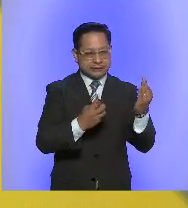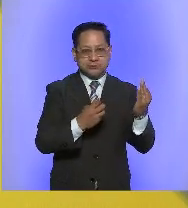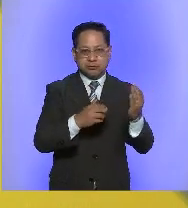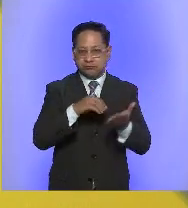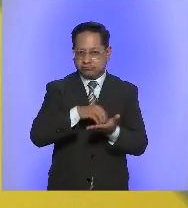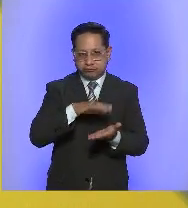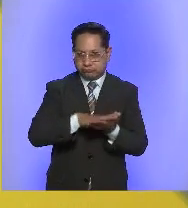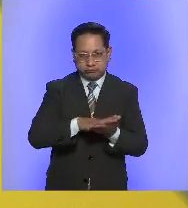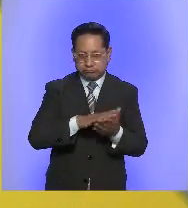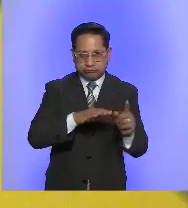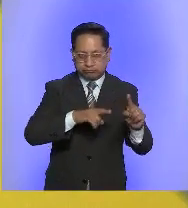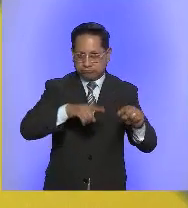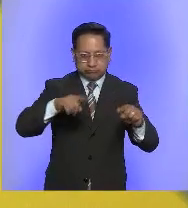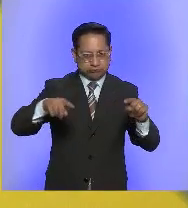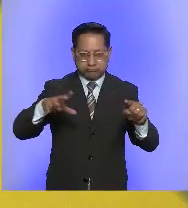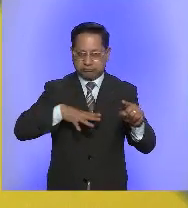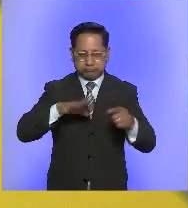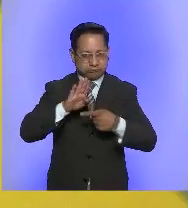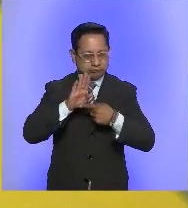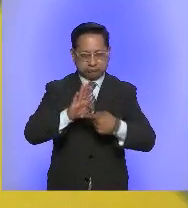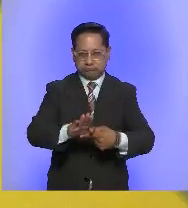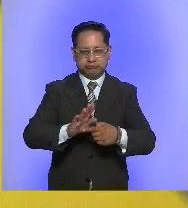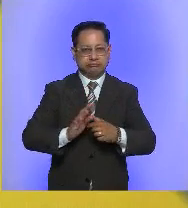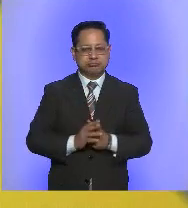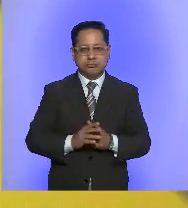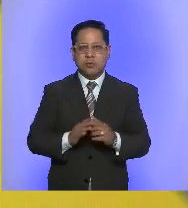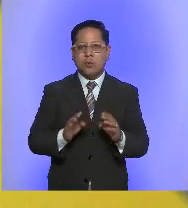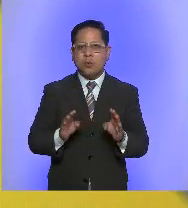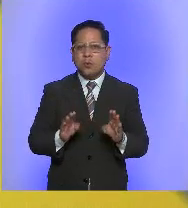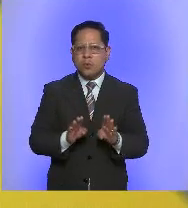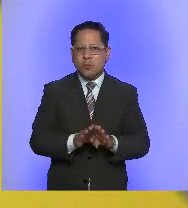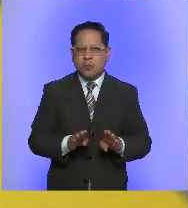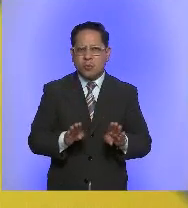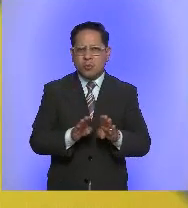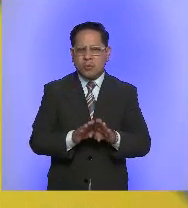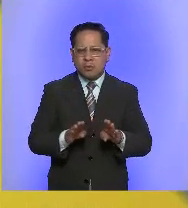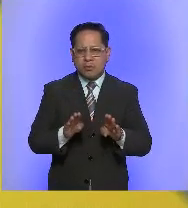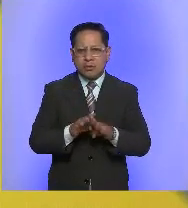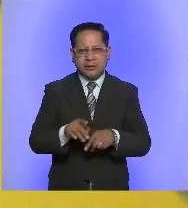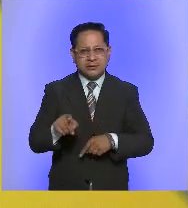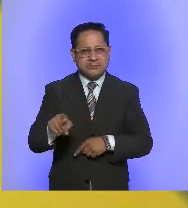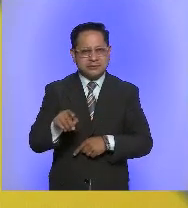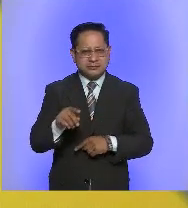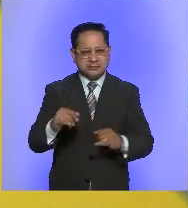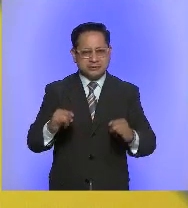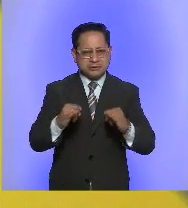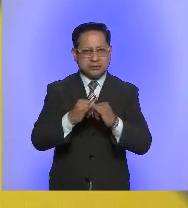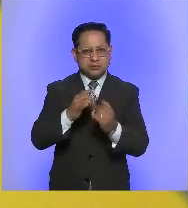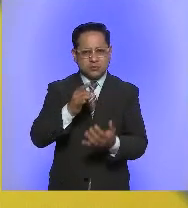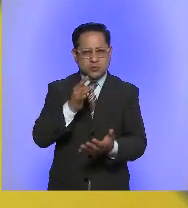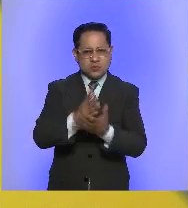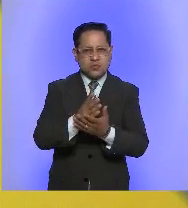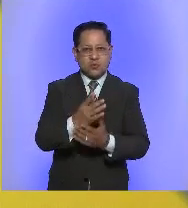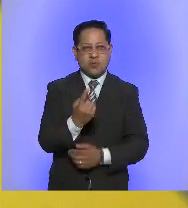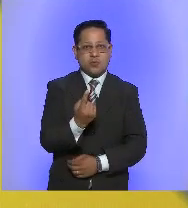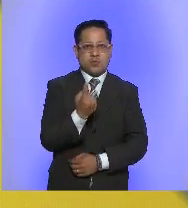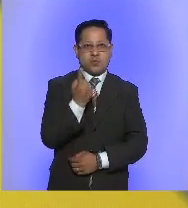¿cómo va a ser una autoridad única quien lleve a cabo todos estos? Tenemos grandes